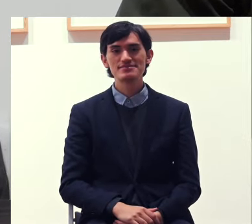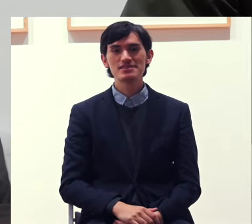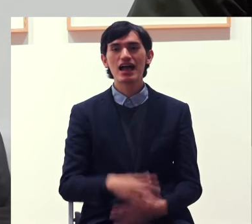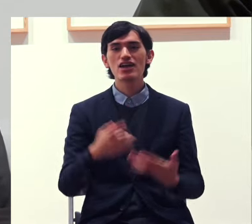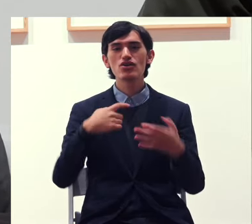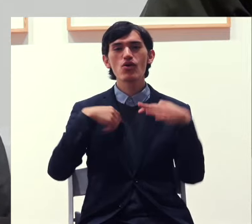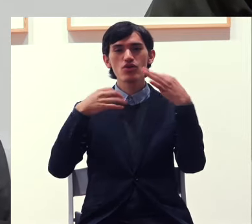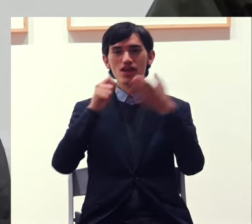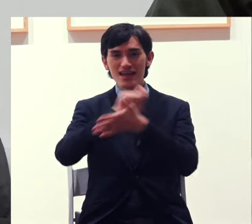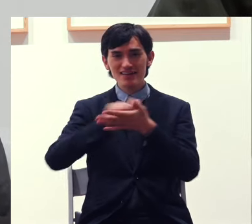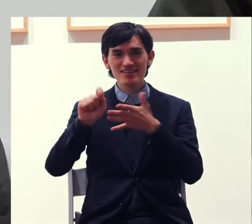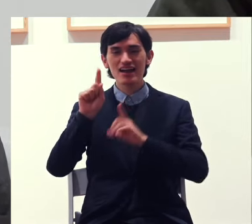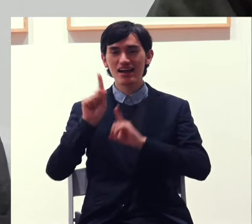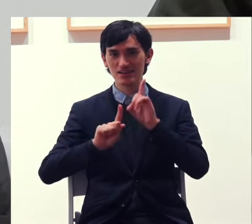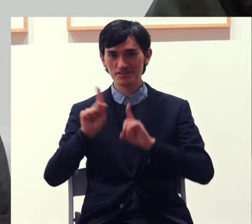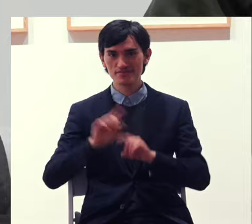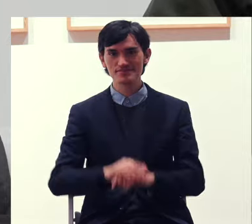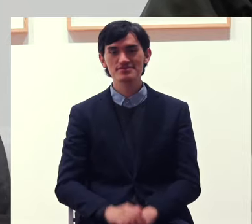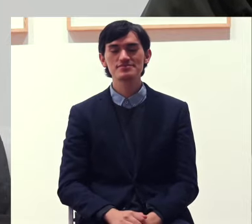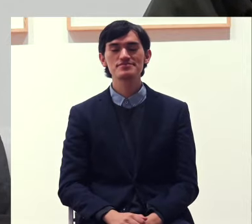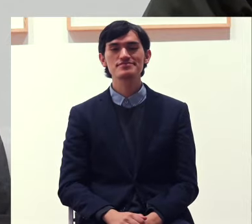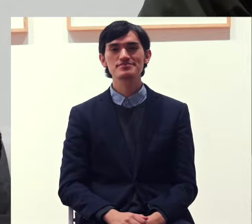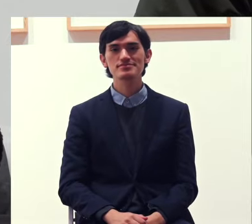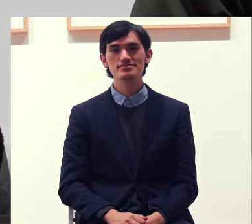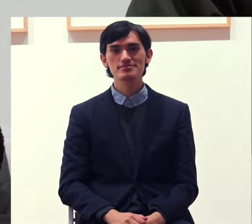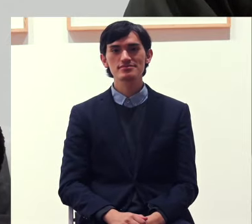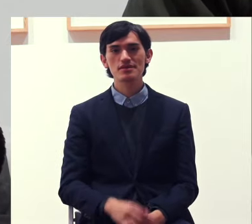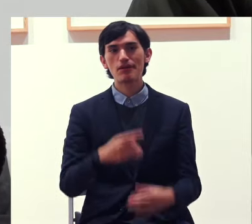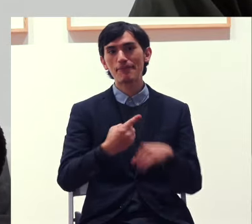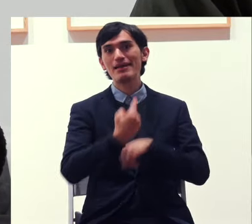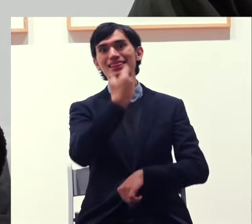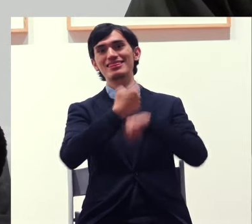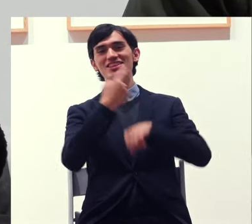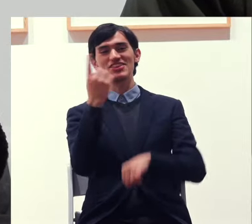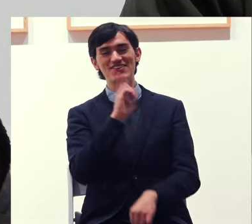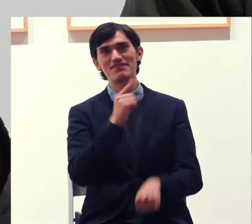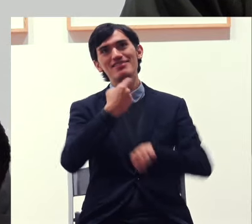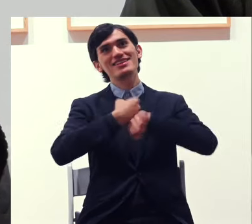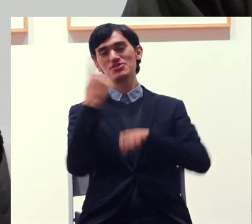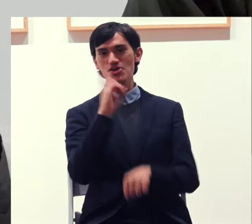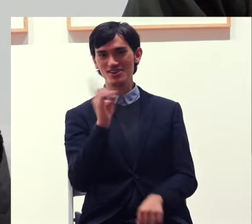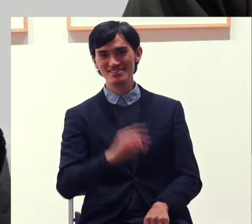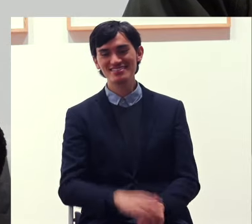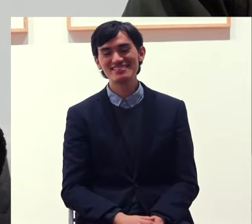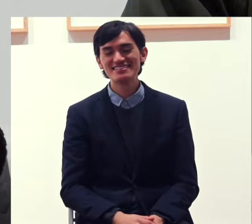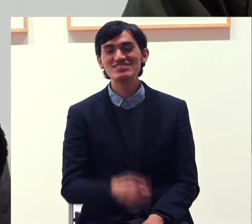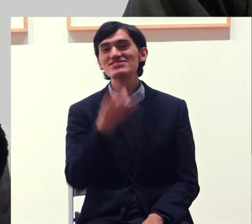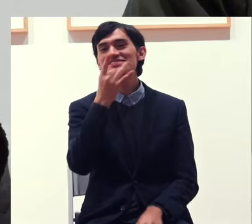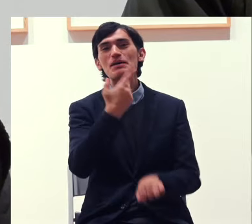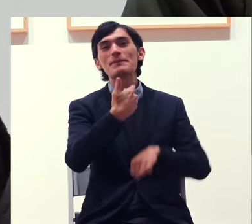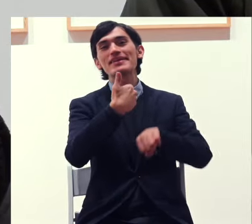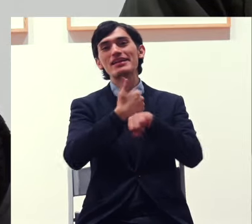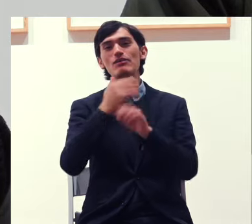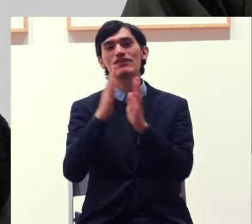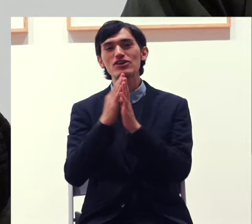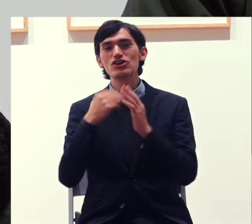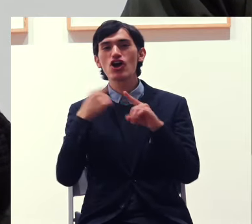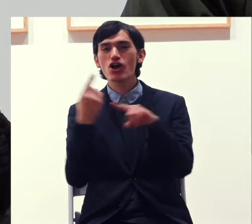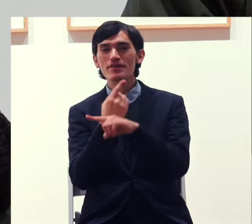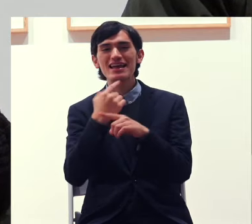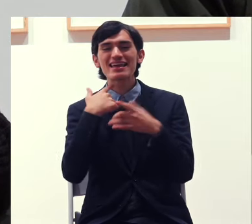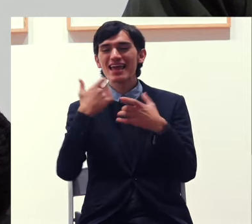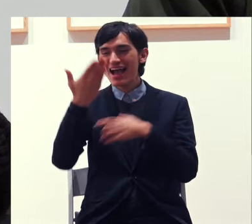1993 y escribí algo. Me mandaron a... Bueno, no me mandaron, sino que me